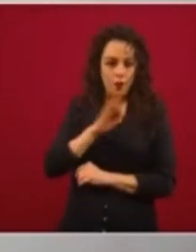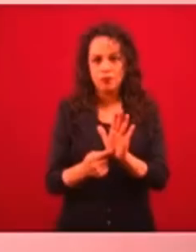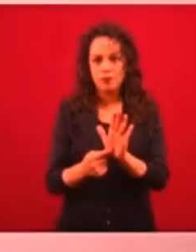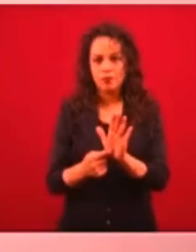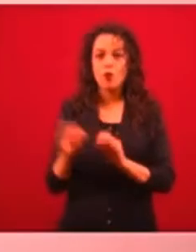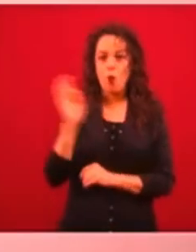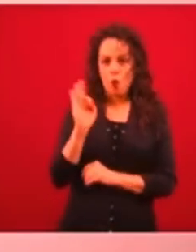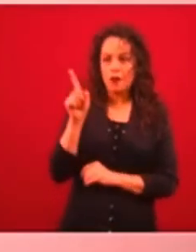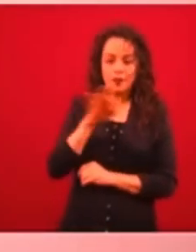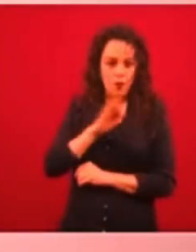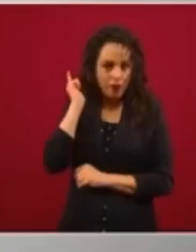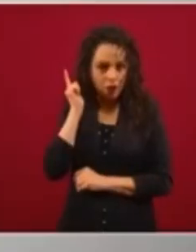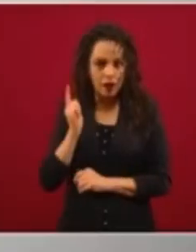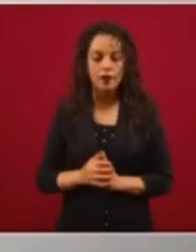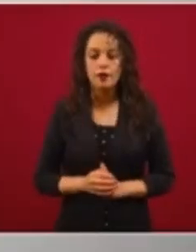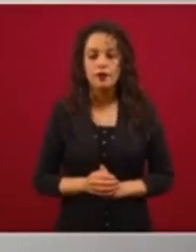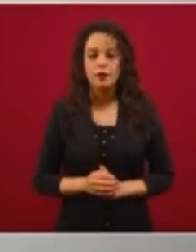transparencia,